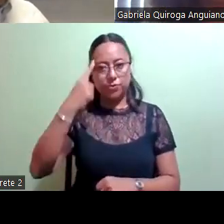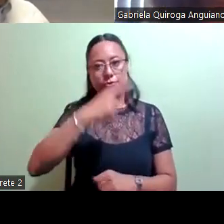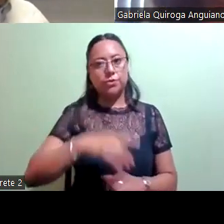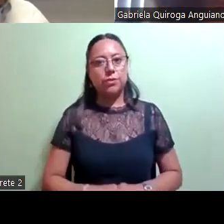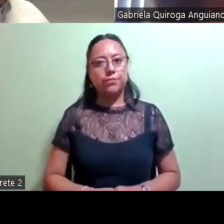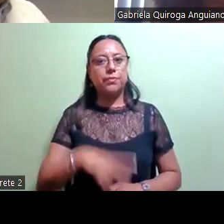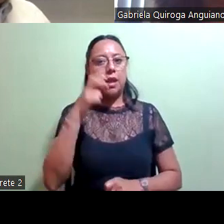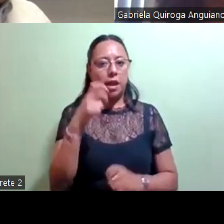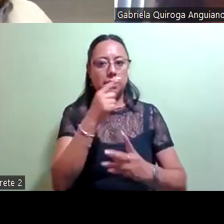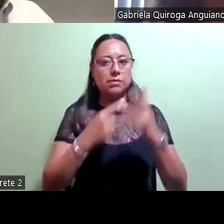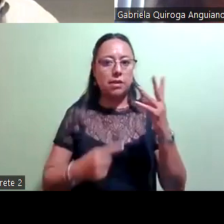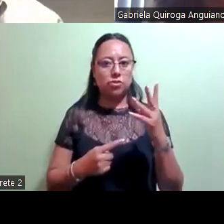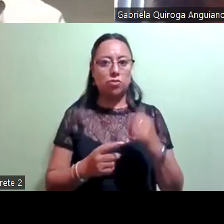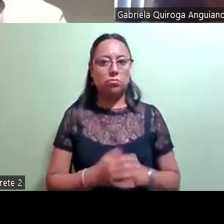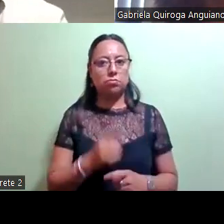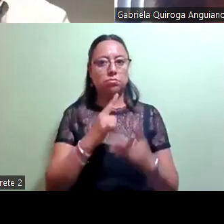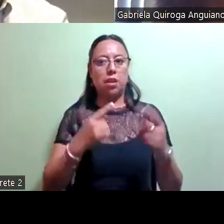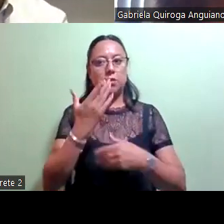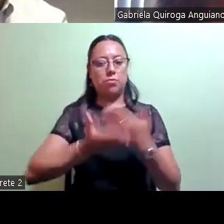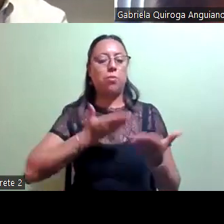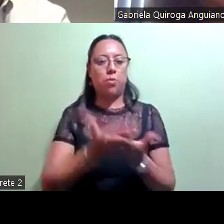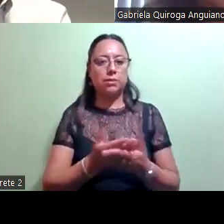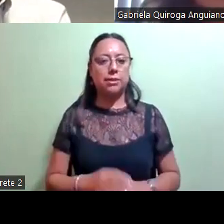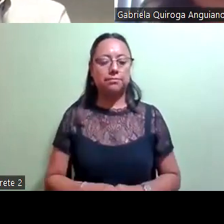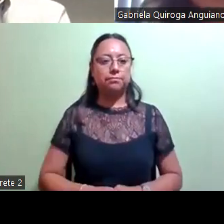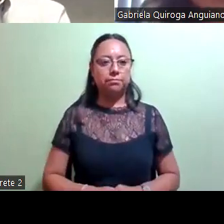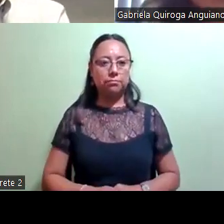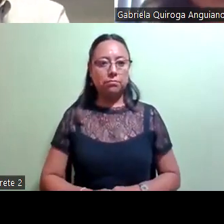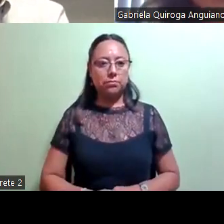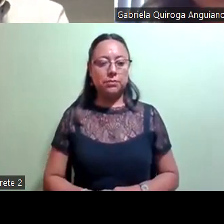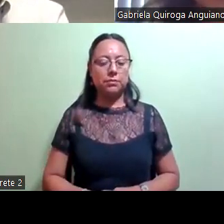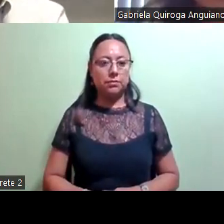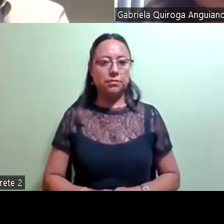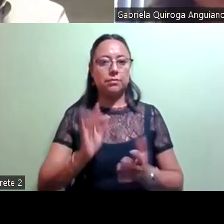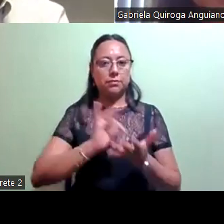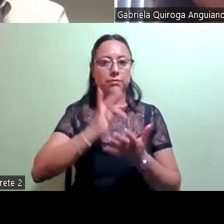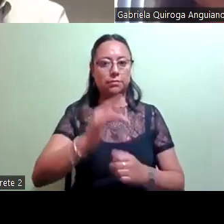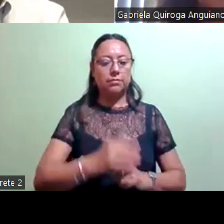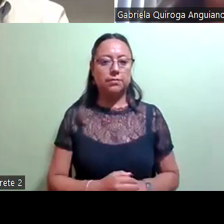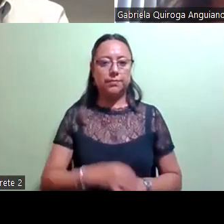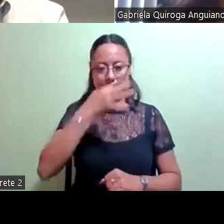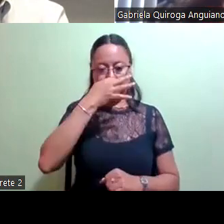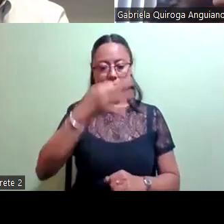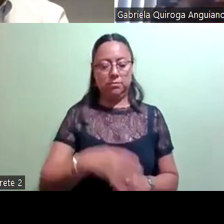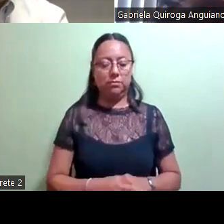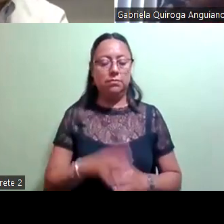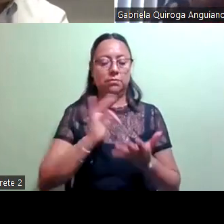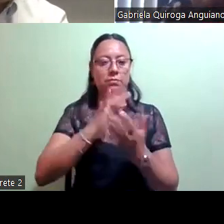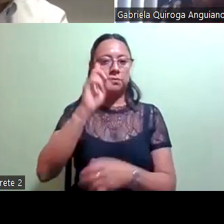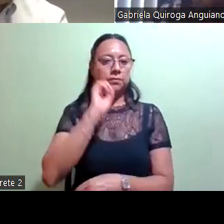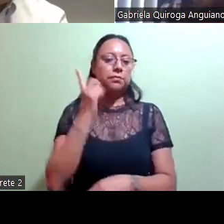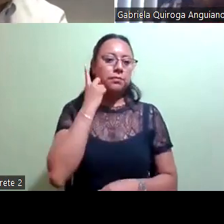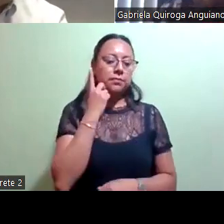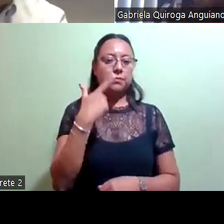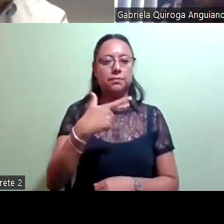Esas serían las propuestas, diputado presidente, de las que ya gracias, tiene conocimiento. Gracias, diputada Gaby.